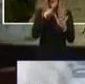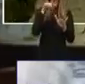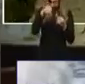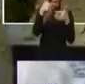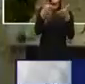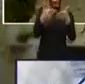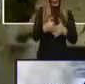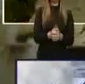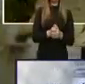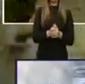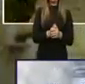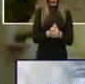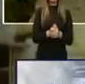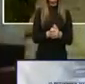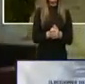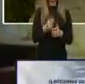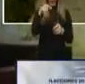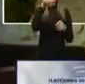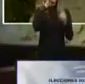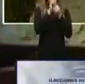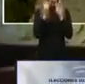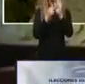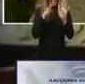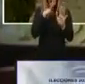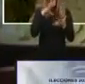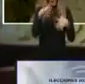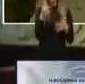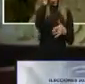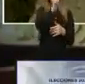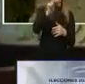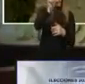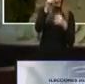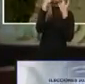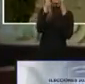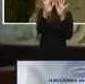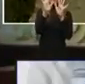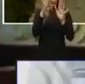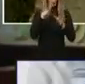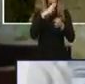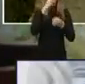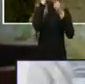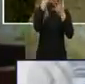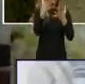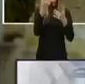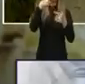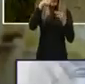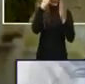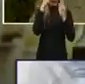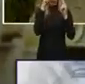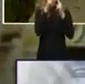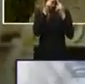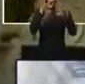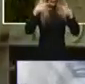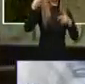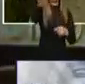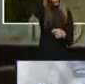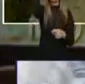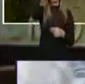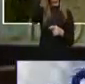debido a que Bernardo Arévalo pues ya lo dan a conocer como el ganador, como el